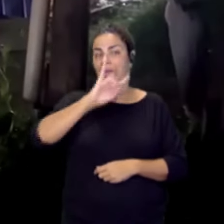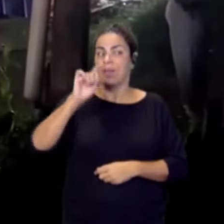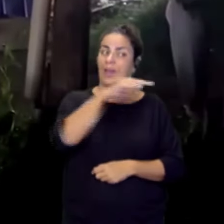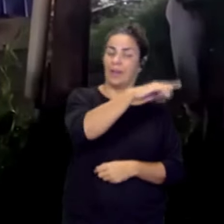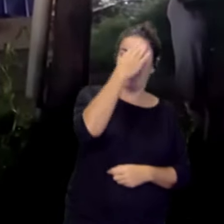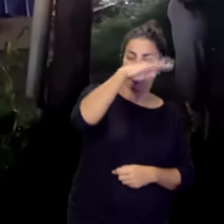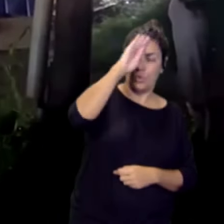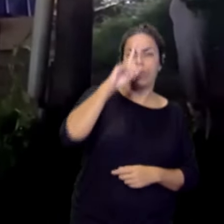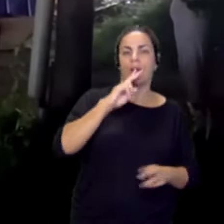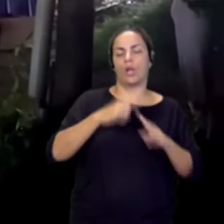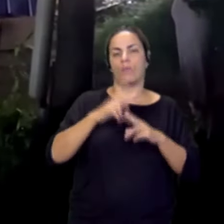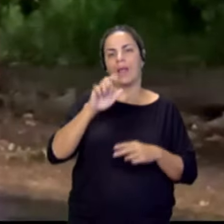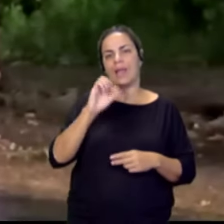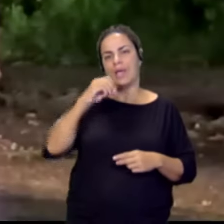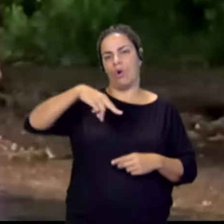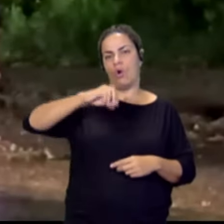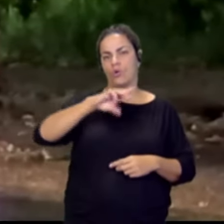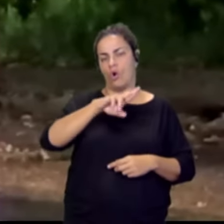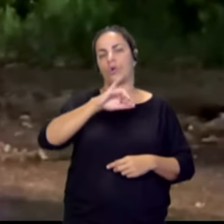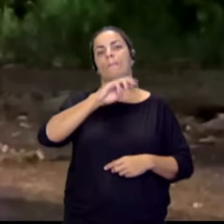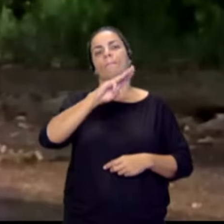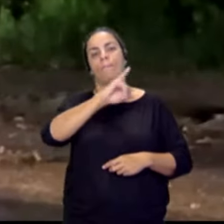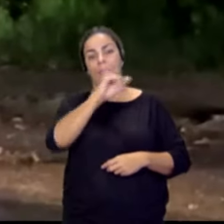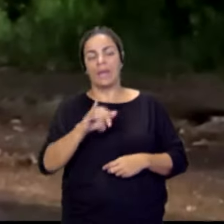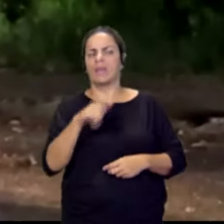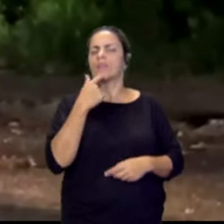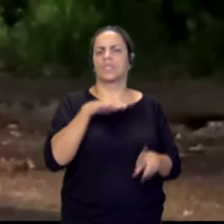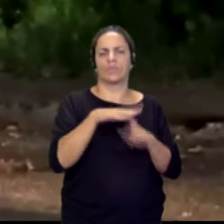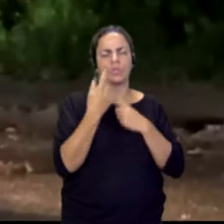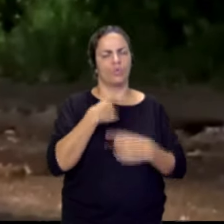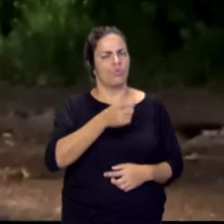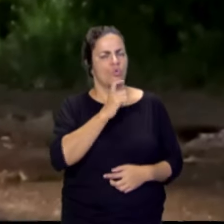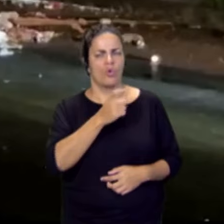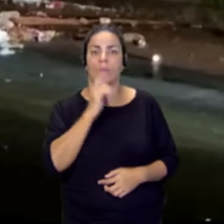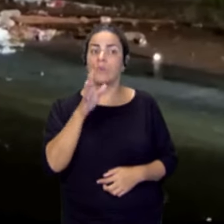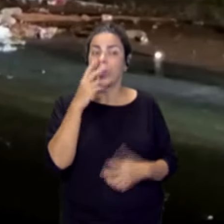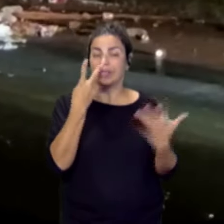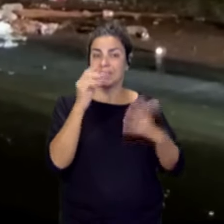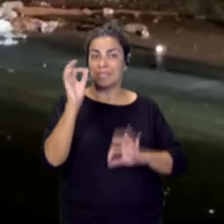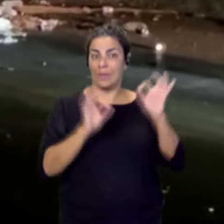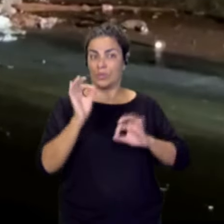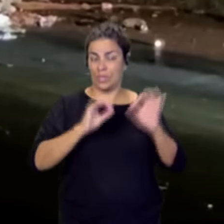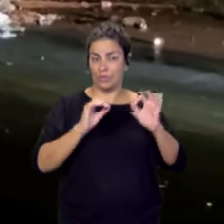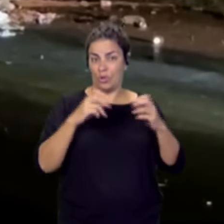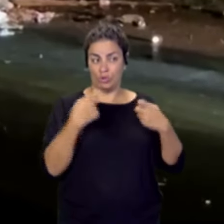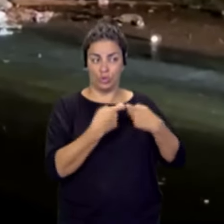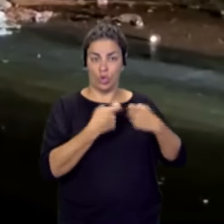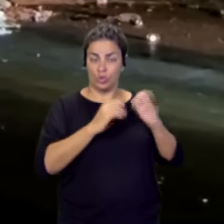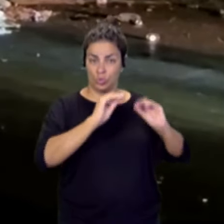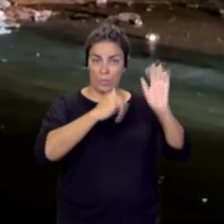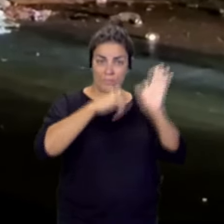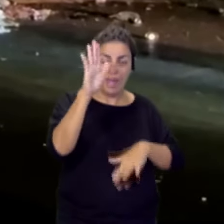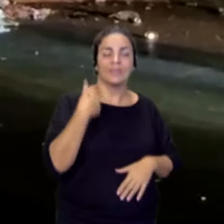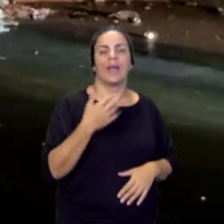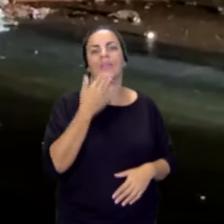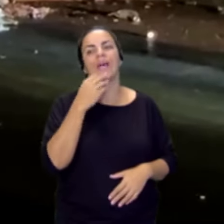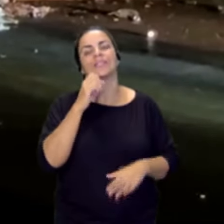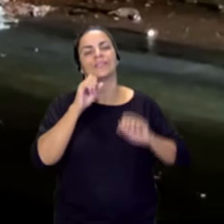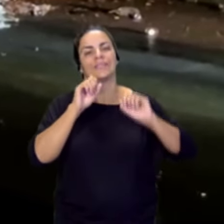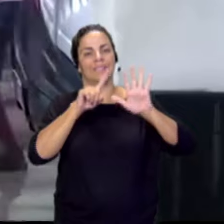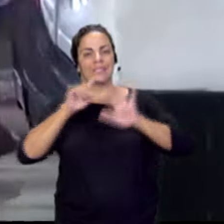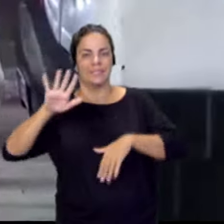Pérez Cabrera, la situación es complicada. Más del 70% de sus asociados son mayores de 75 años. Son